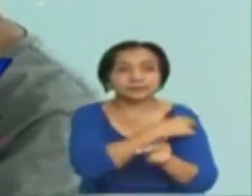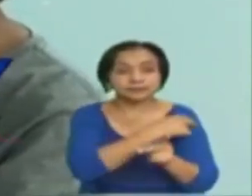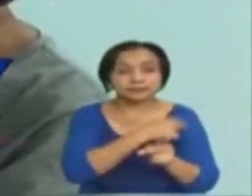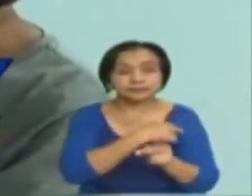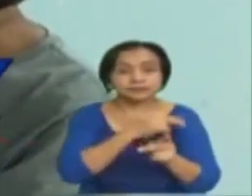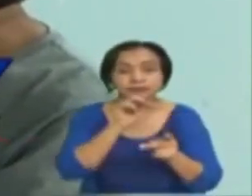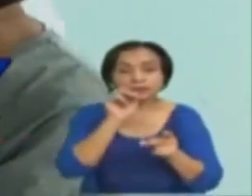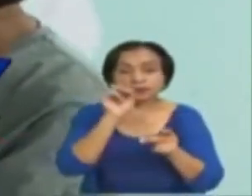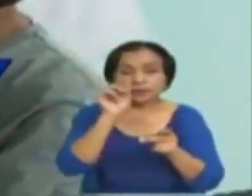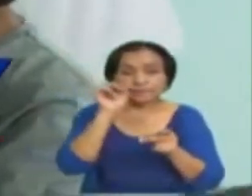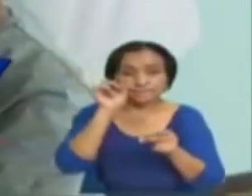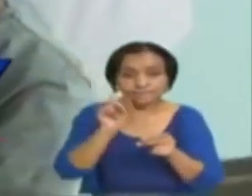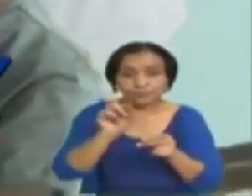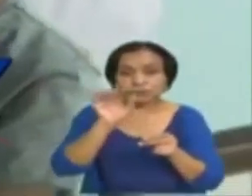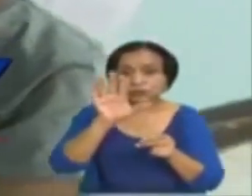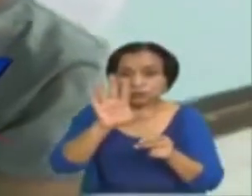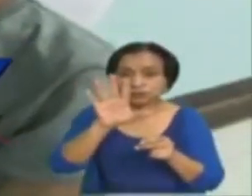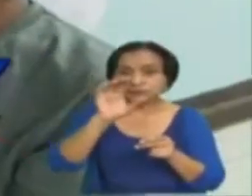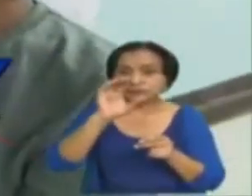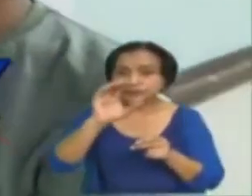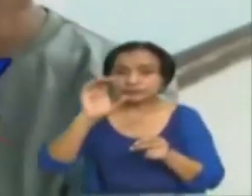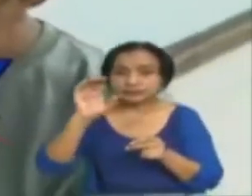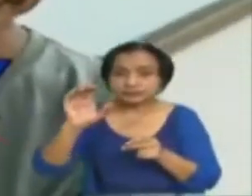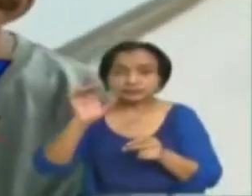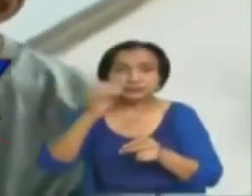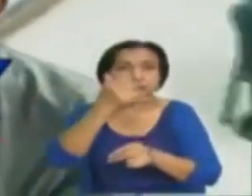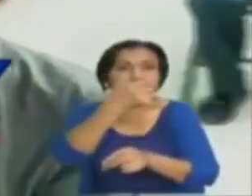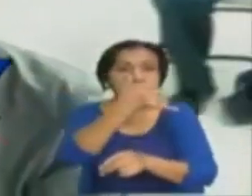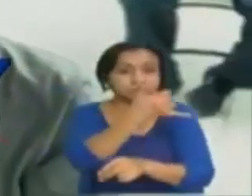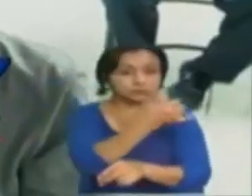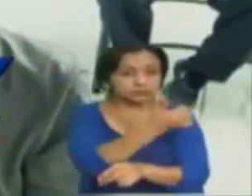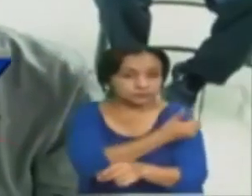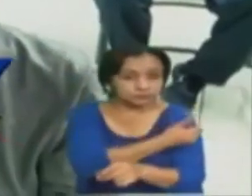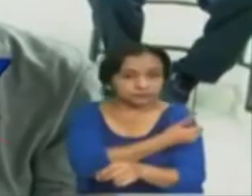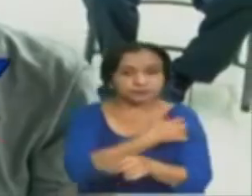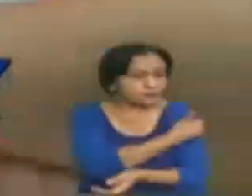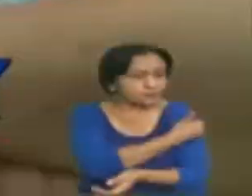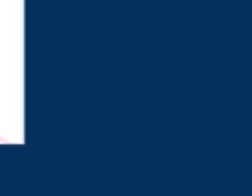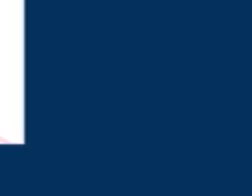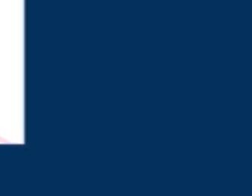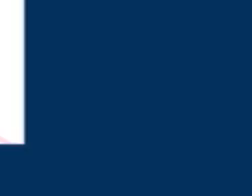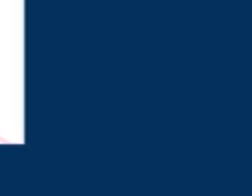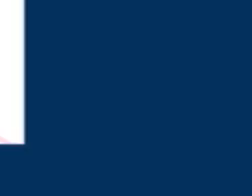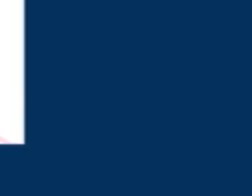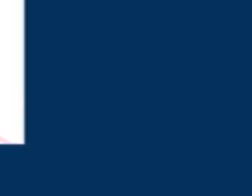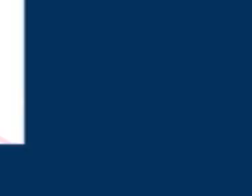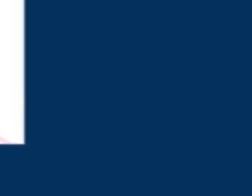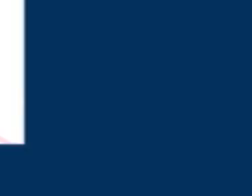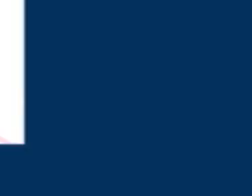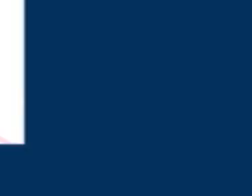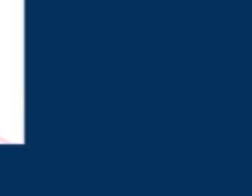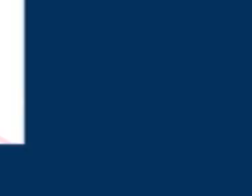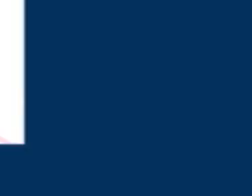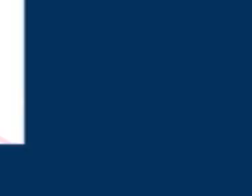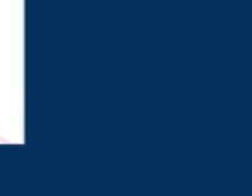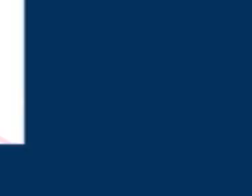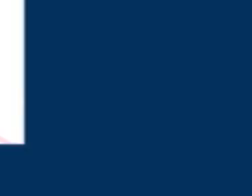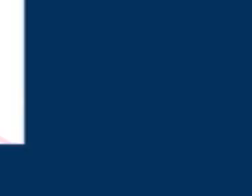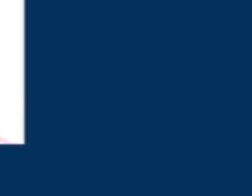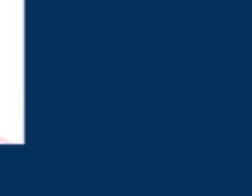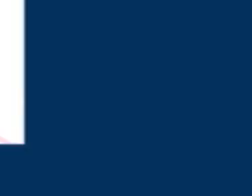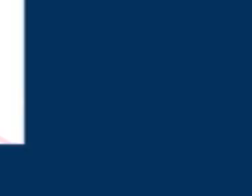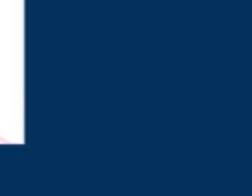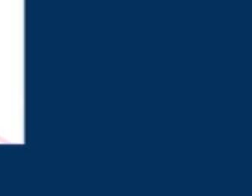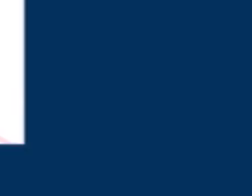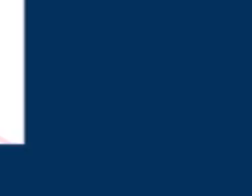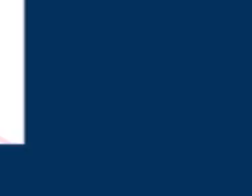en adelante. Mañana viernes vamos a estar en el Berta, en el Alemán, aquí en Managua, 8 y 9 de la mañana,